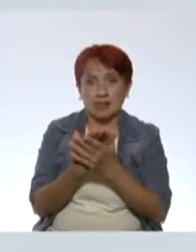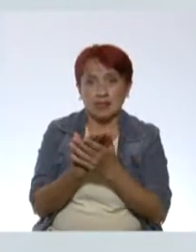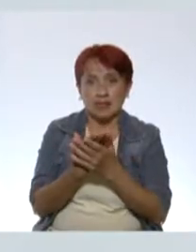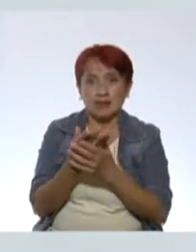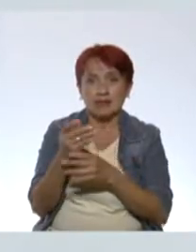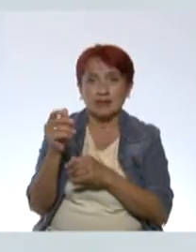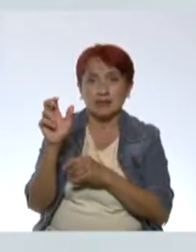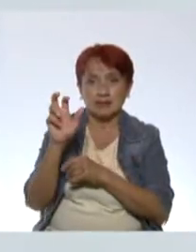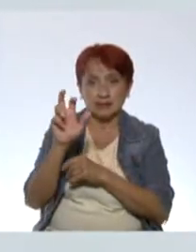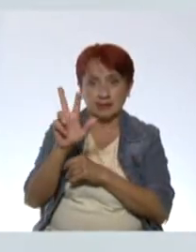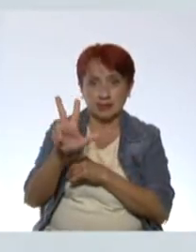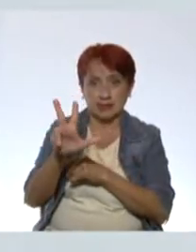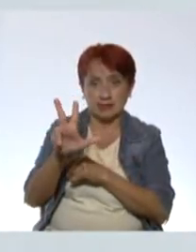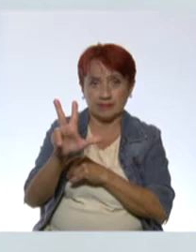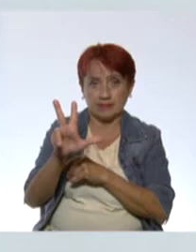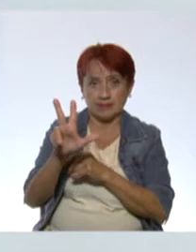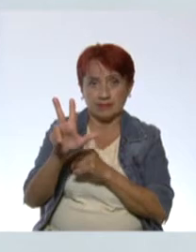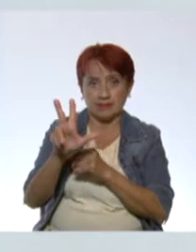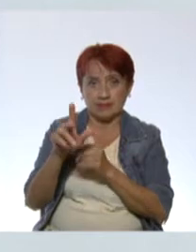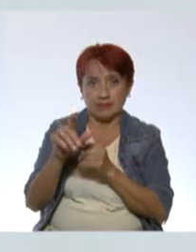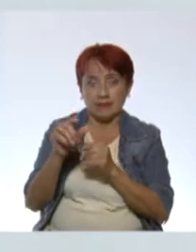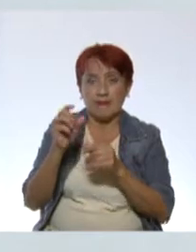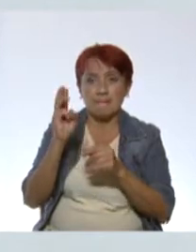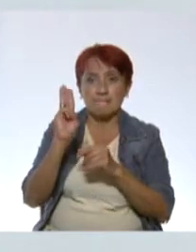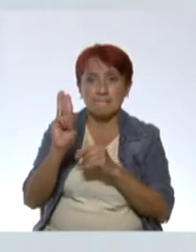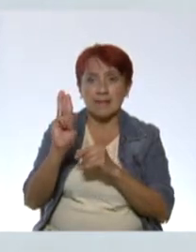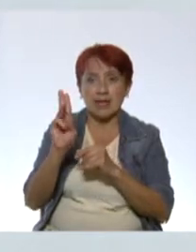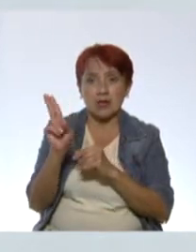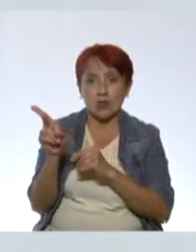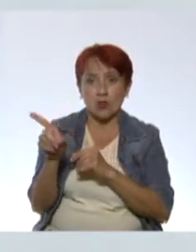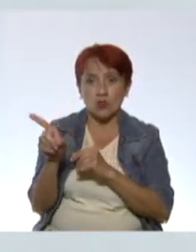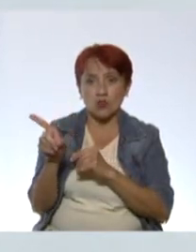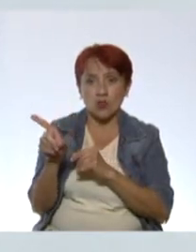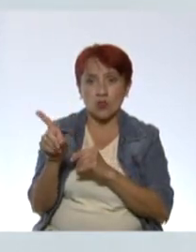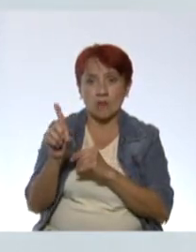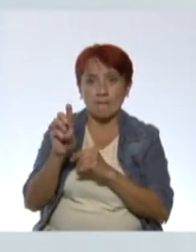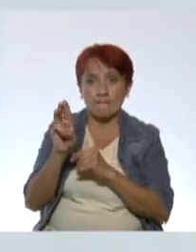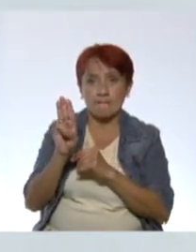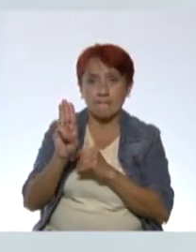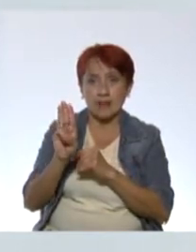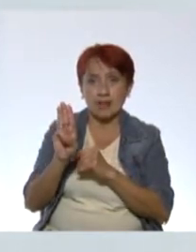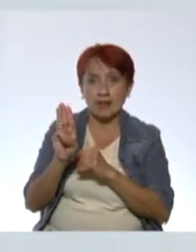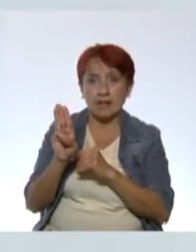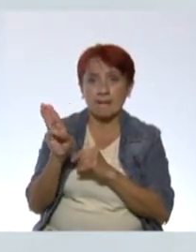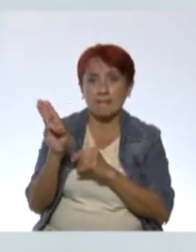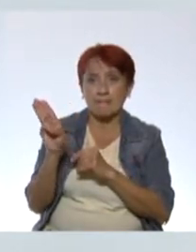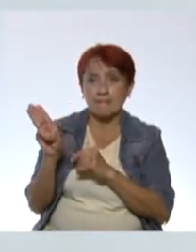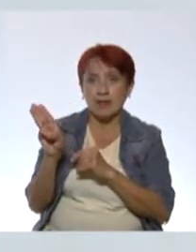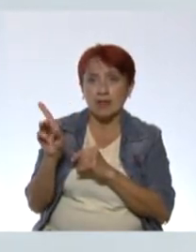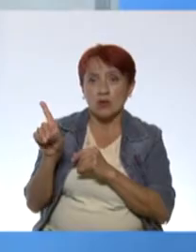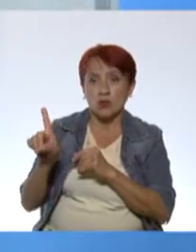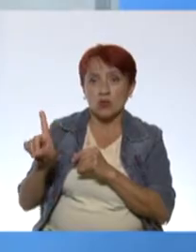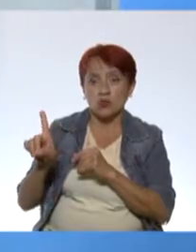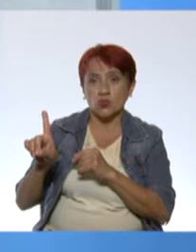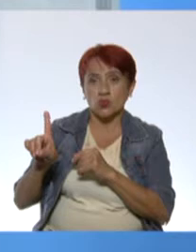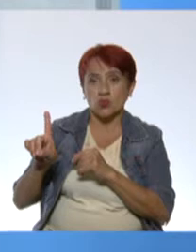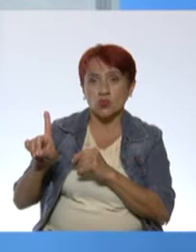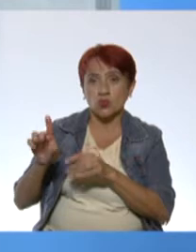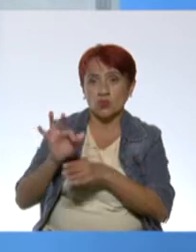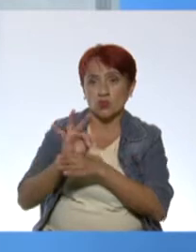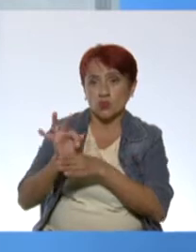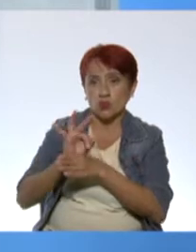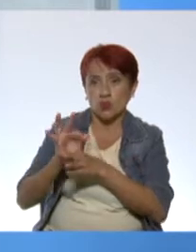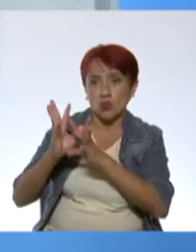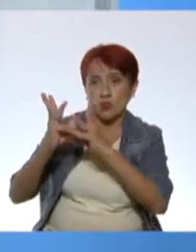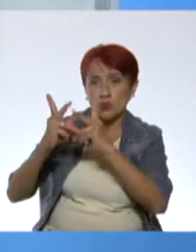hasta 3. Este sería nuestro primer punto, ¿ok? Donde estaríamos representando esos pares que nos daban en las